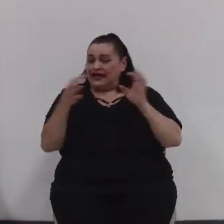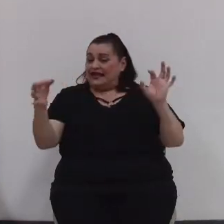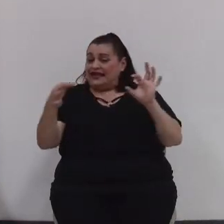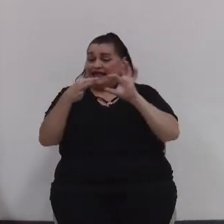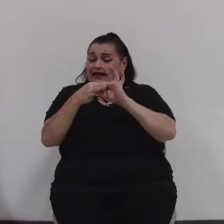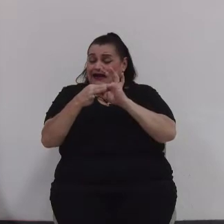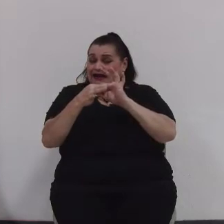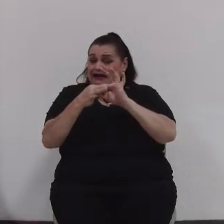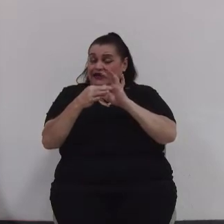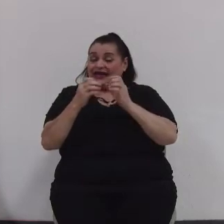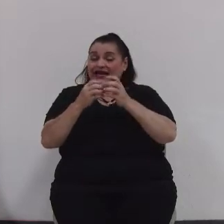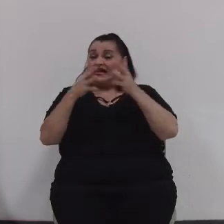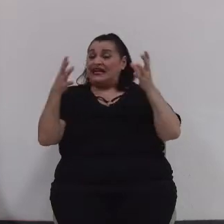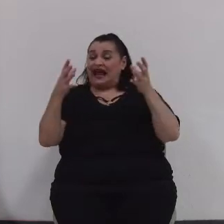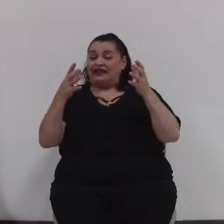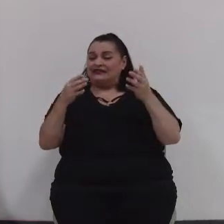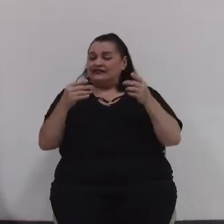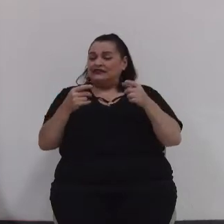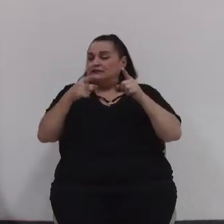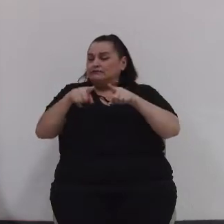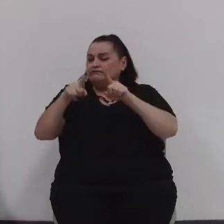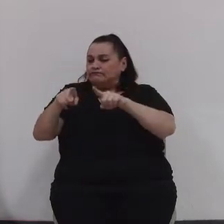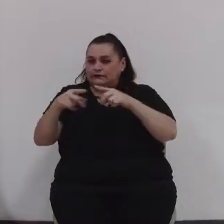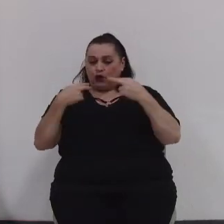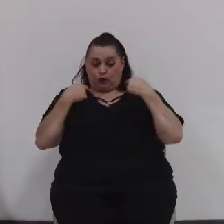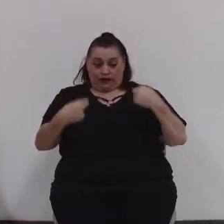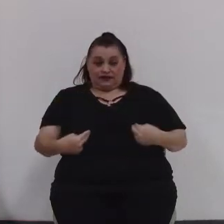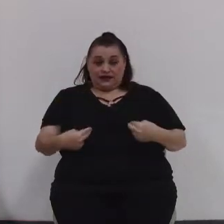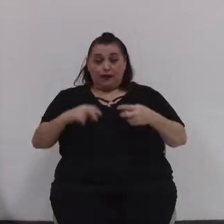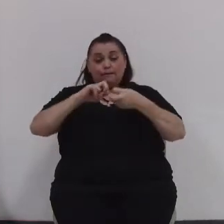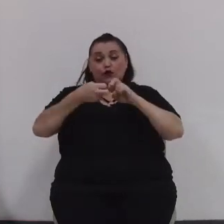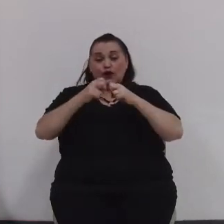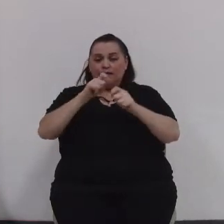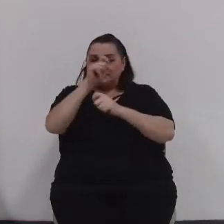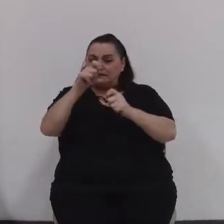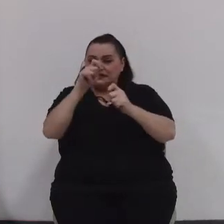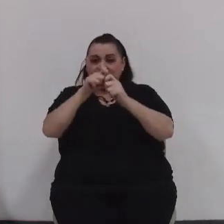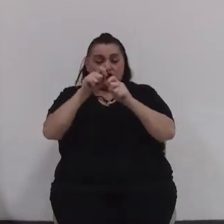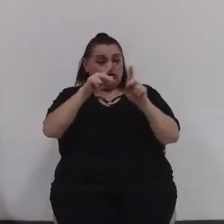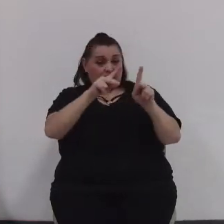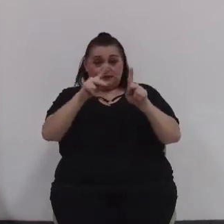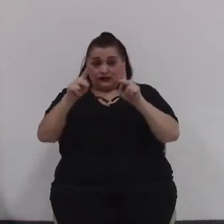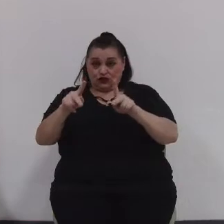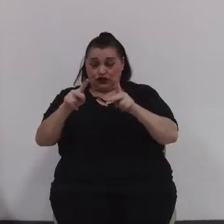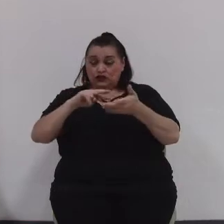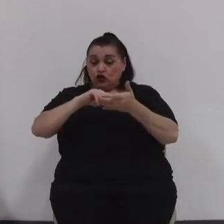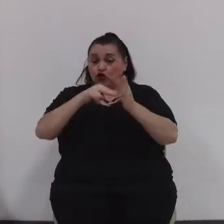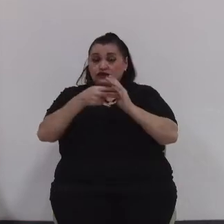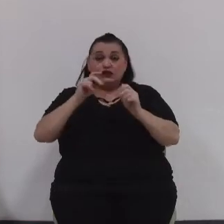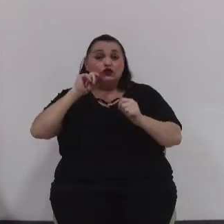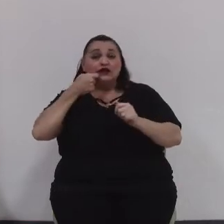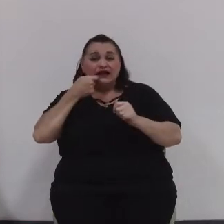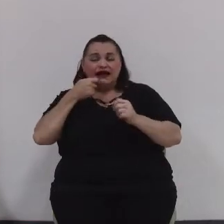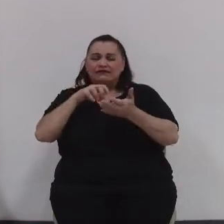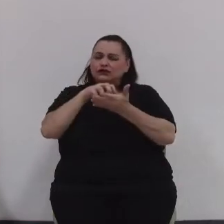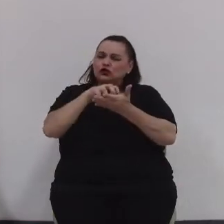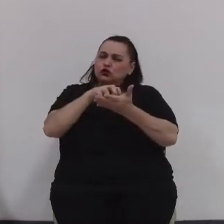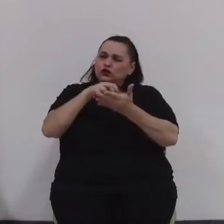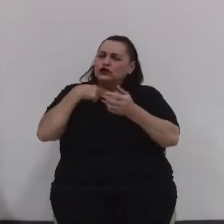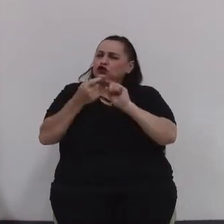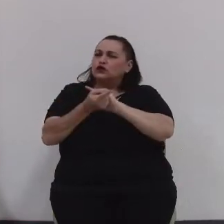grandes cuestiones de la humanidad con los problemas concretos de la gente, y que creo que el concepto clave ahí es de incertidumbre, que yo traduciría